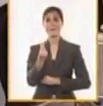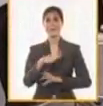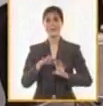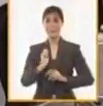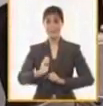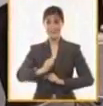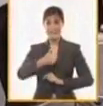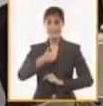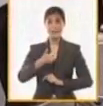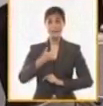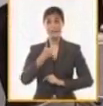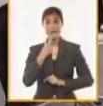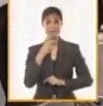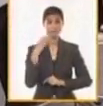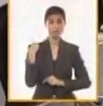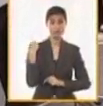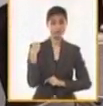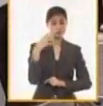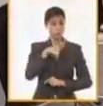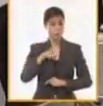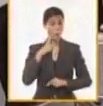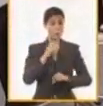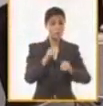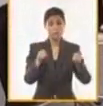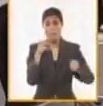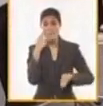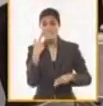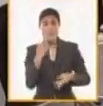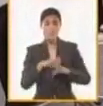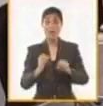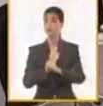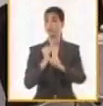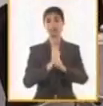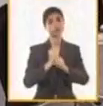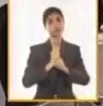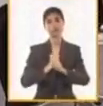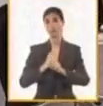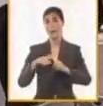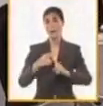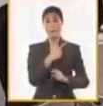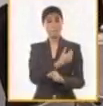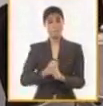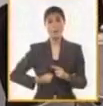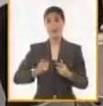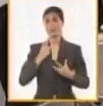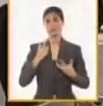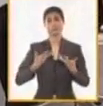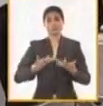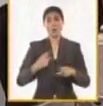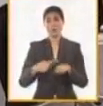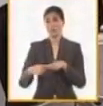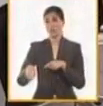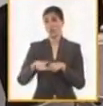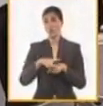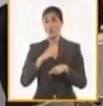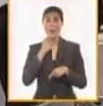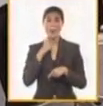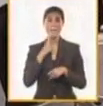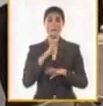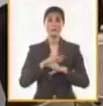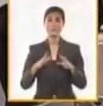a producir nosotros, a hacer nuestras cosas, nosotros mismos salir adelante, dejar las